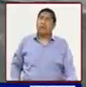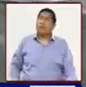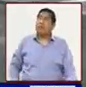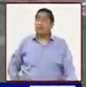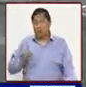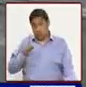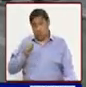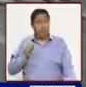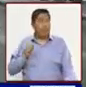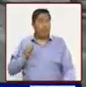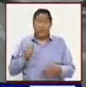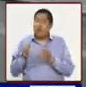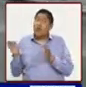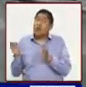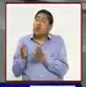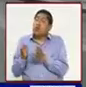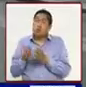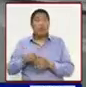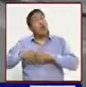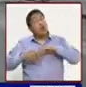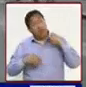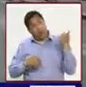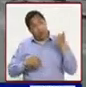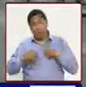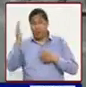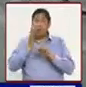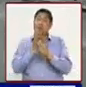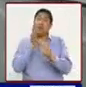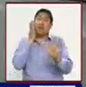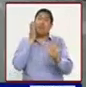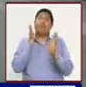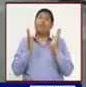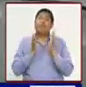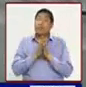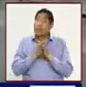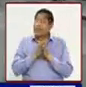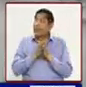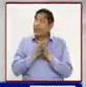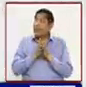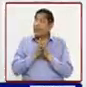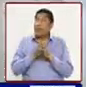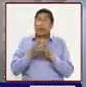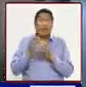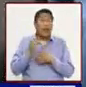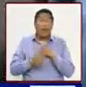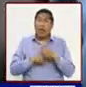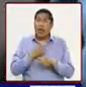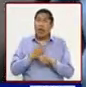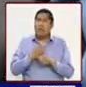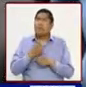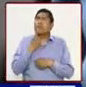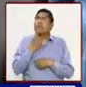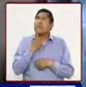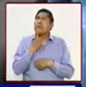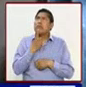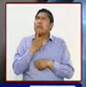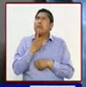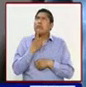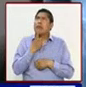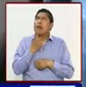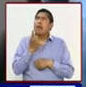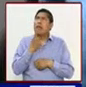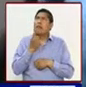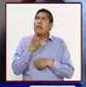Por un lado están las aceras angostas, pero por otro estas filas que usted ve acá llevan años. Ya debe ser